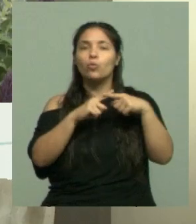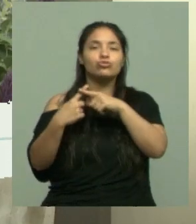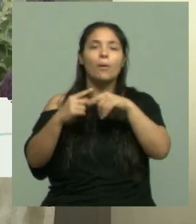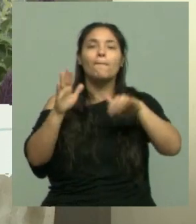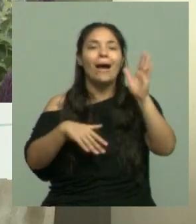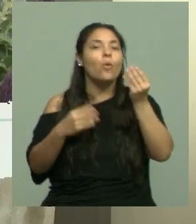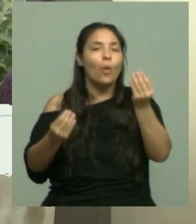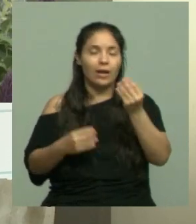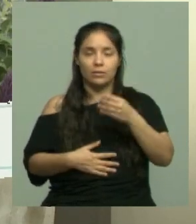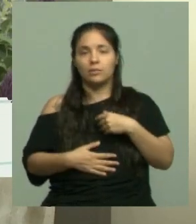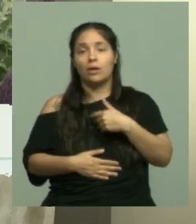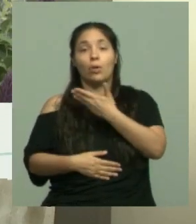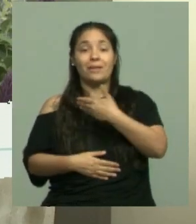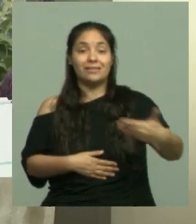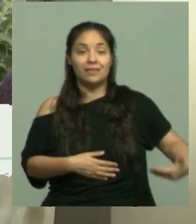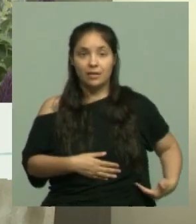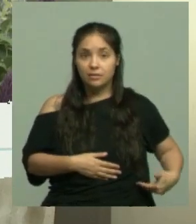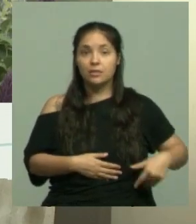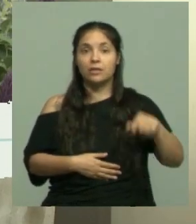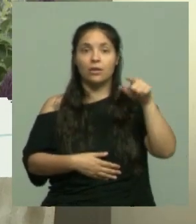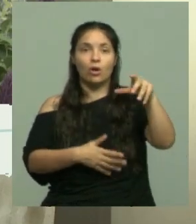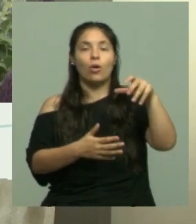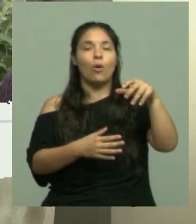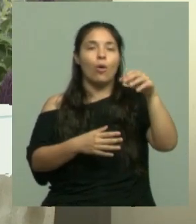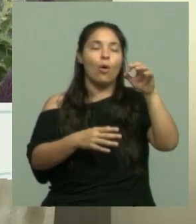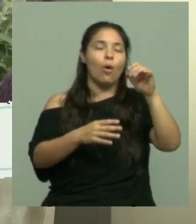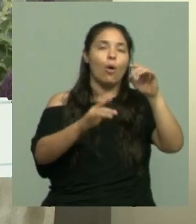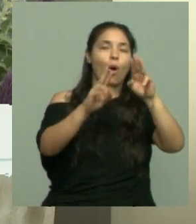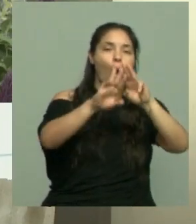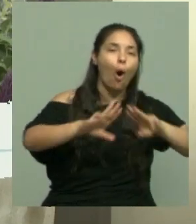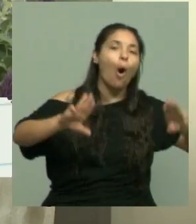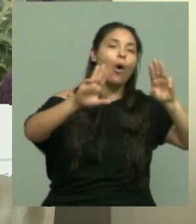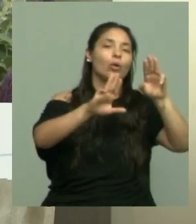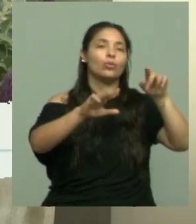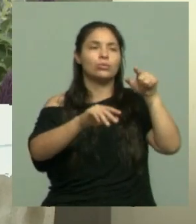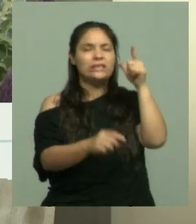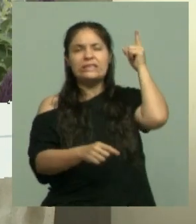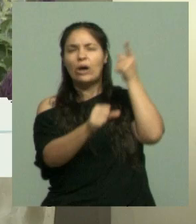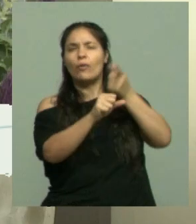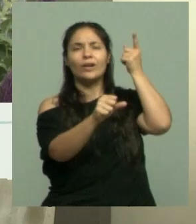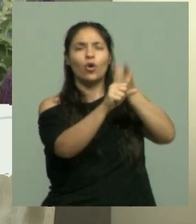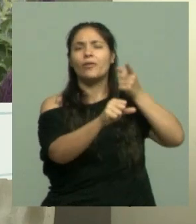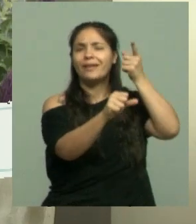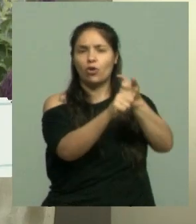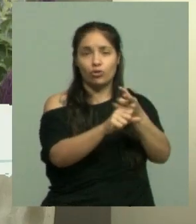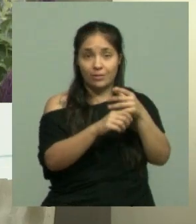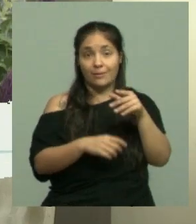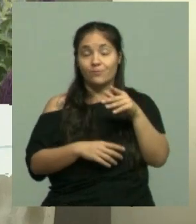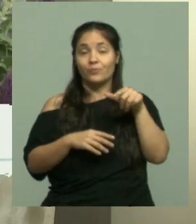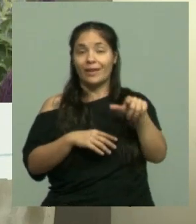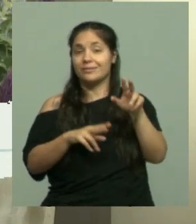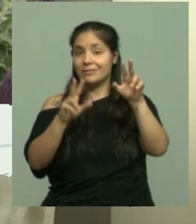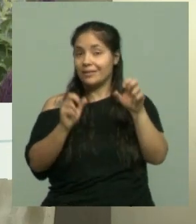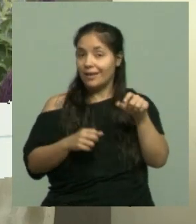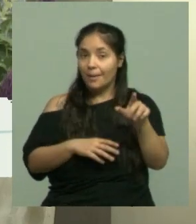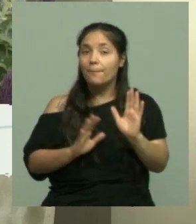han sido históricamente críticos a organismos como la ONU y todo lo que esto representa. Ahora, creo que en realidad